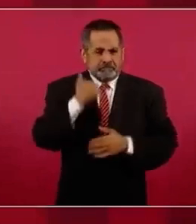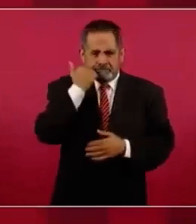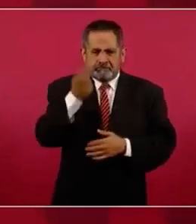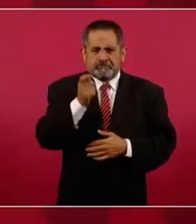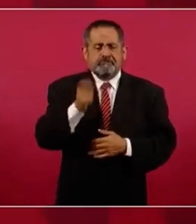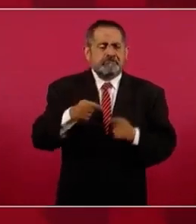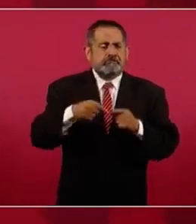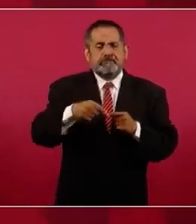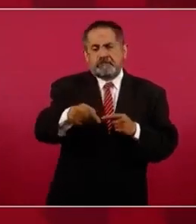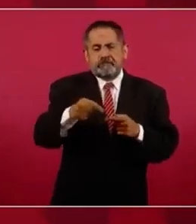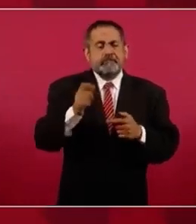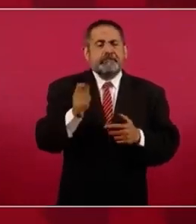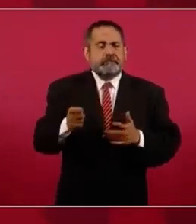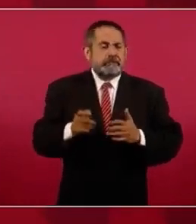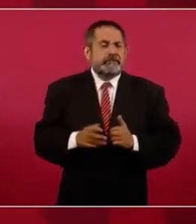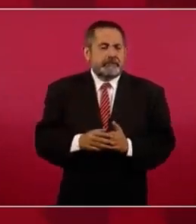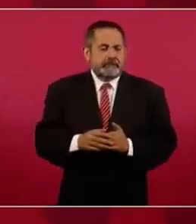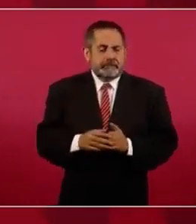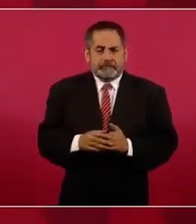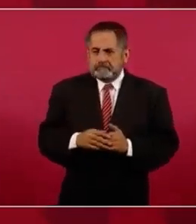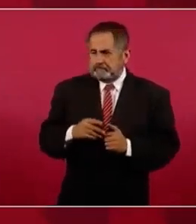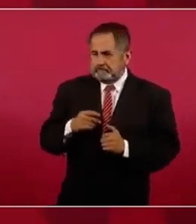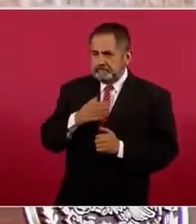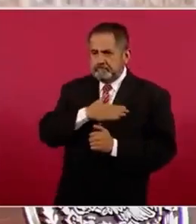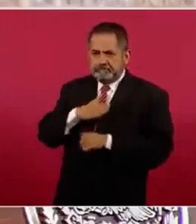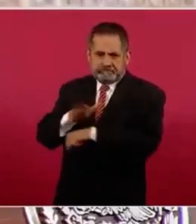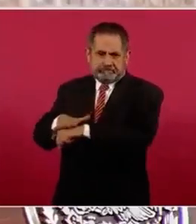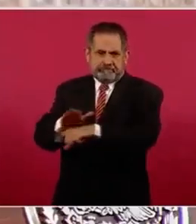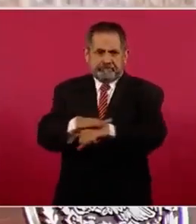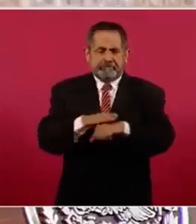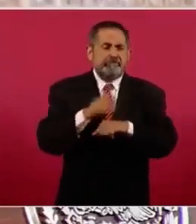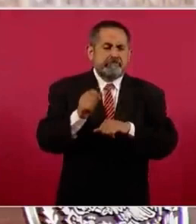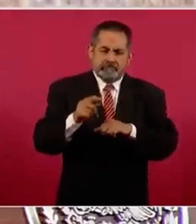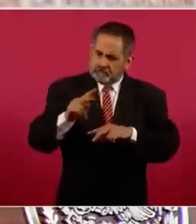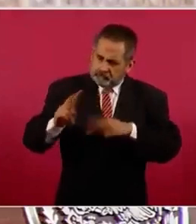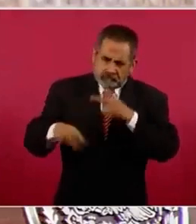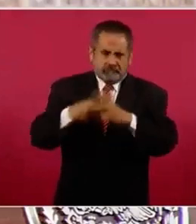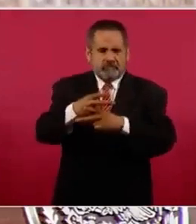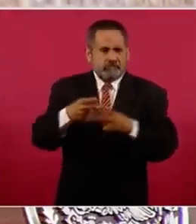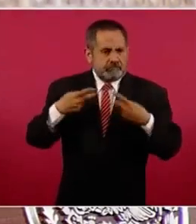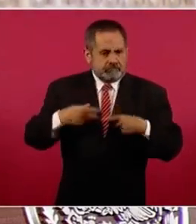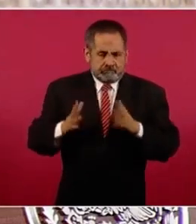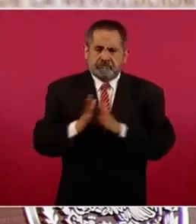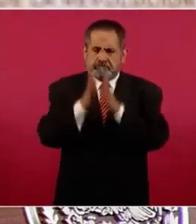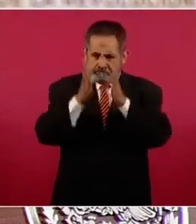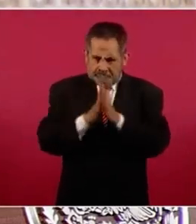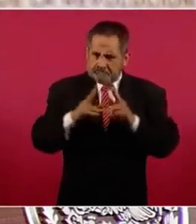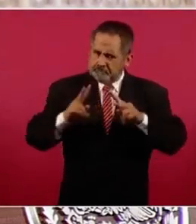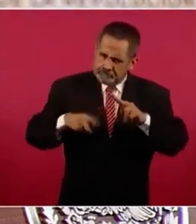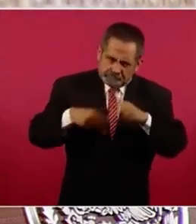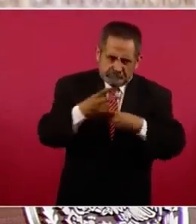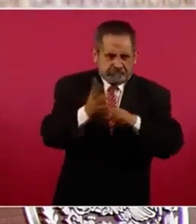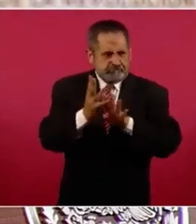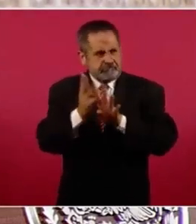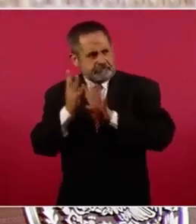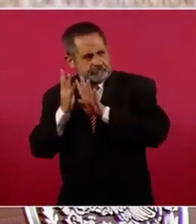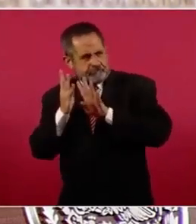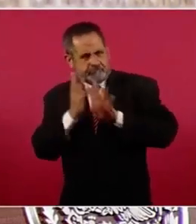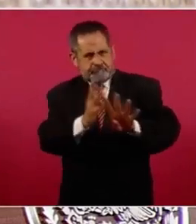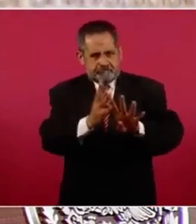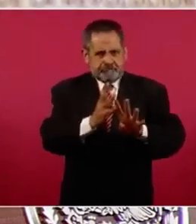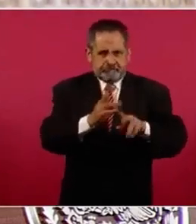queremos y a lo que llamamos es a que la gente participe. La información que